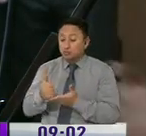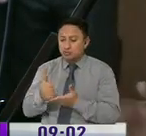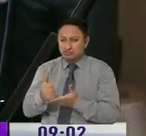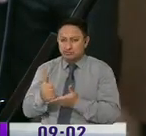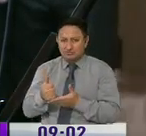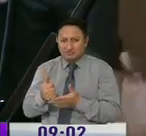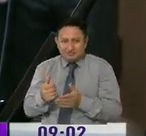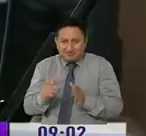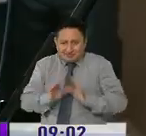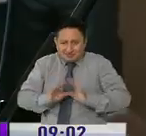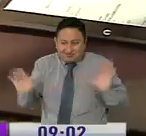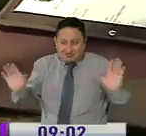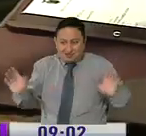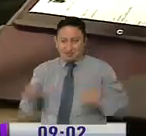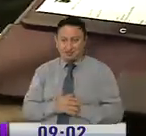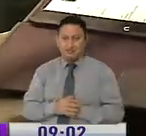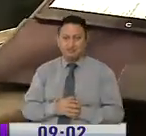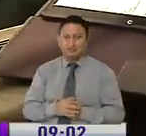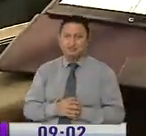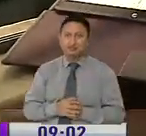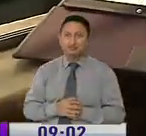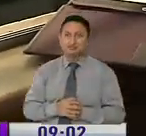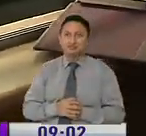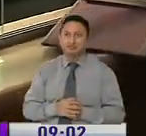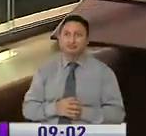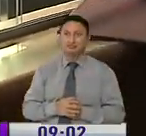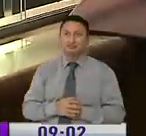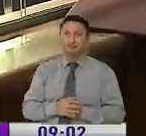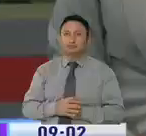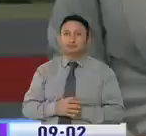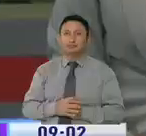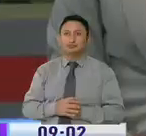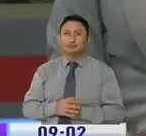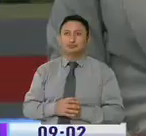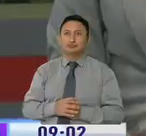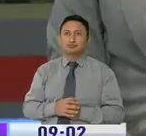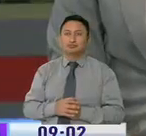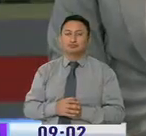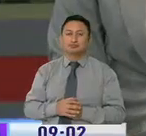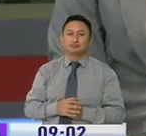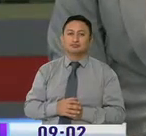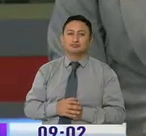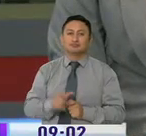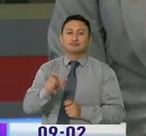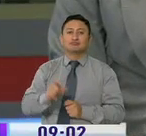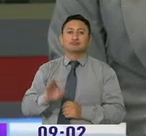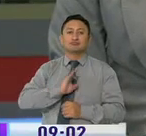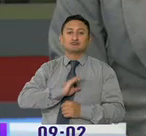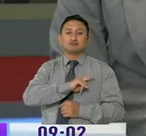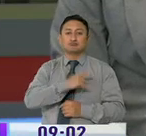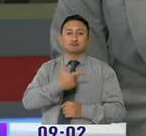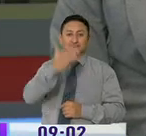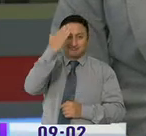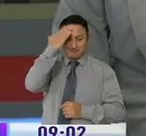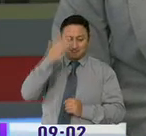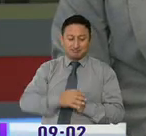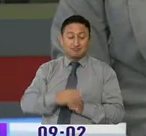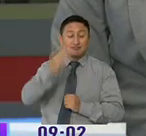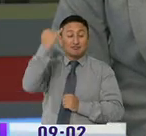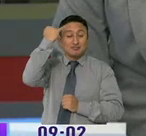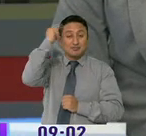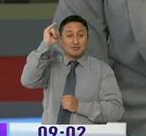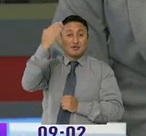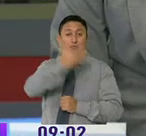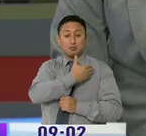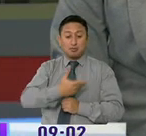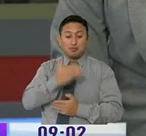puedan aplicarse o no. Informó Sofía Vintimilla. Y expertos perciben de forma positiva la iniciativa